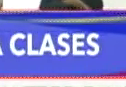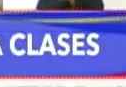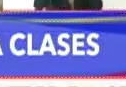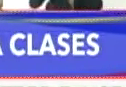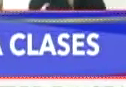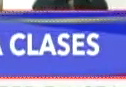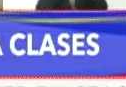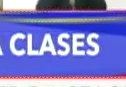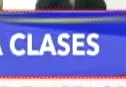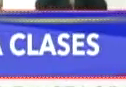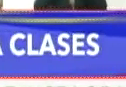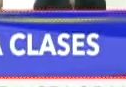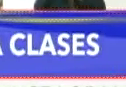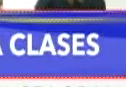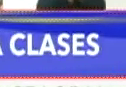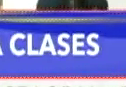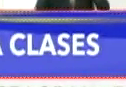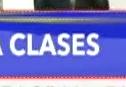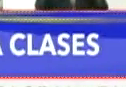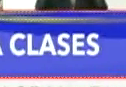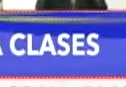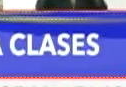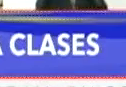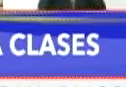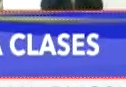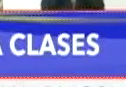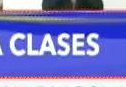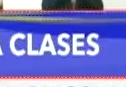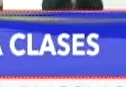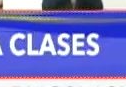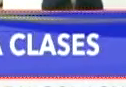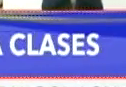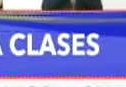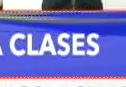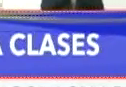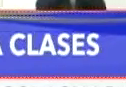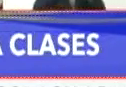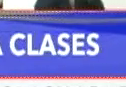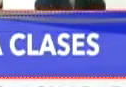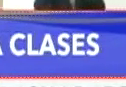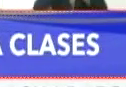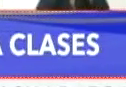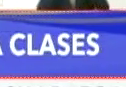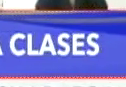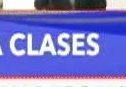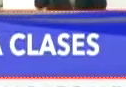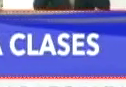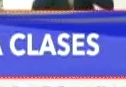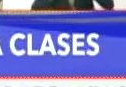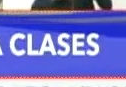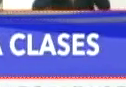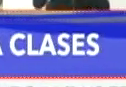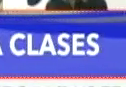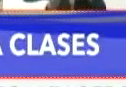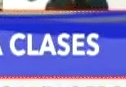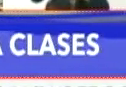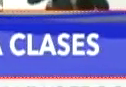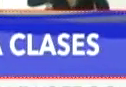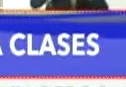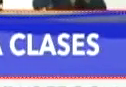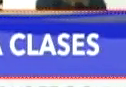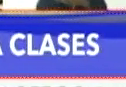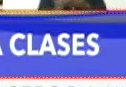varias miles de escuelas ya están en fase de recuperación reparación limpieza pintura yo quisiera que aristóbulo